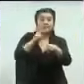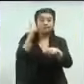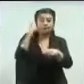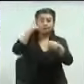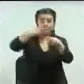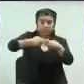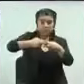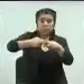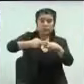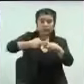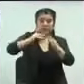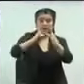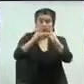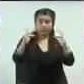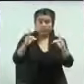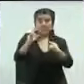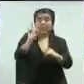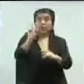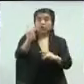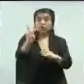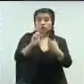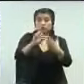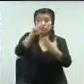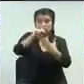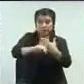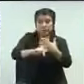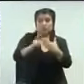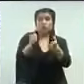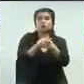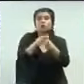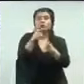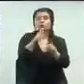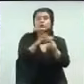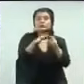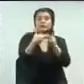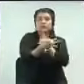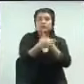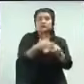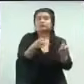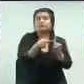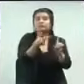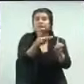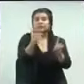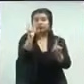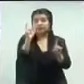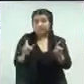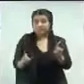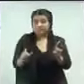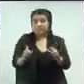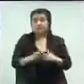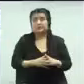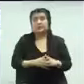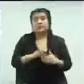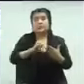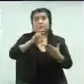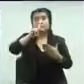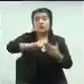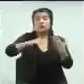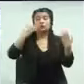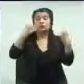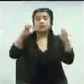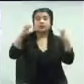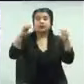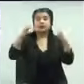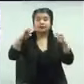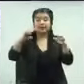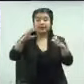Aquí suceden dos cosas, hay dos proyectos conexos a esta situación. Uno es el caso de un proyecto de emergencia